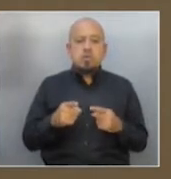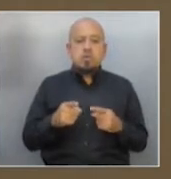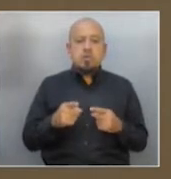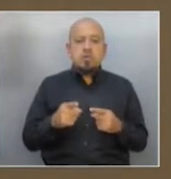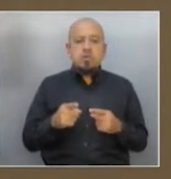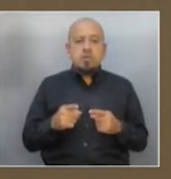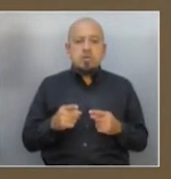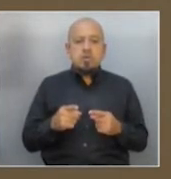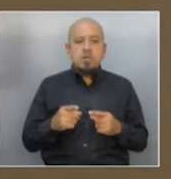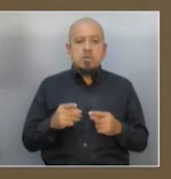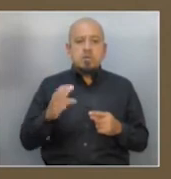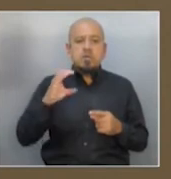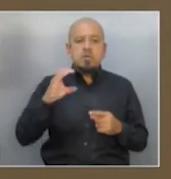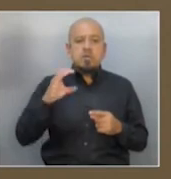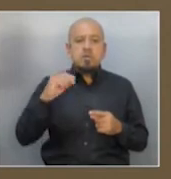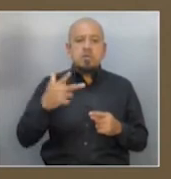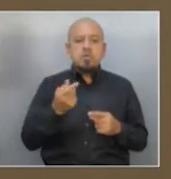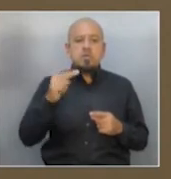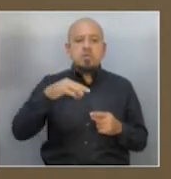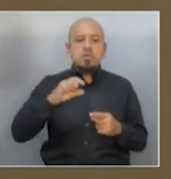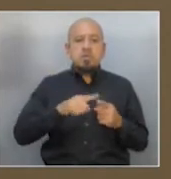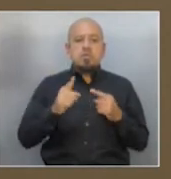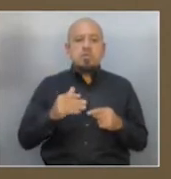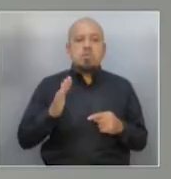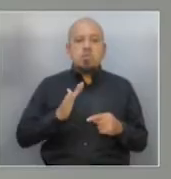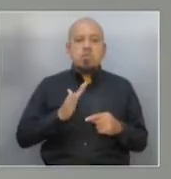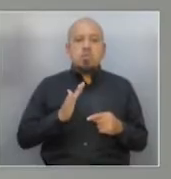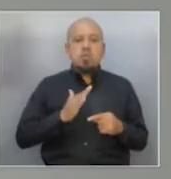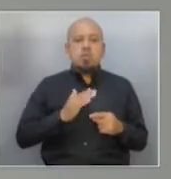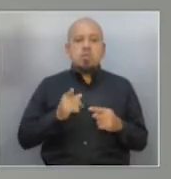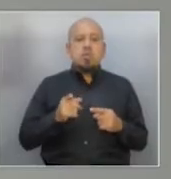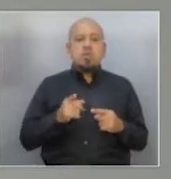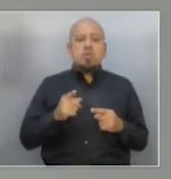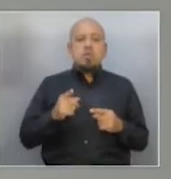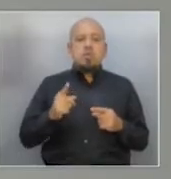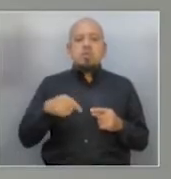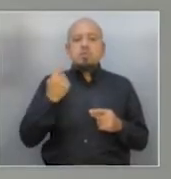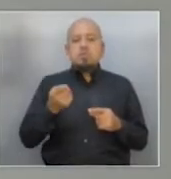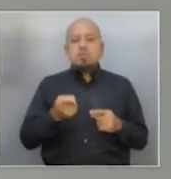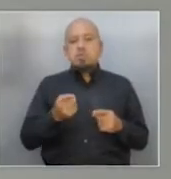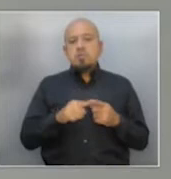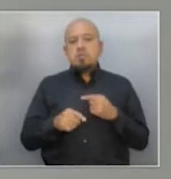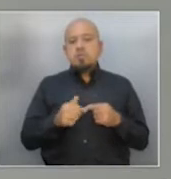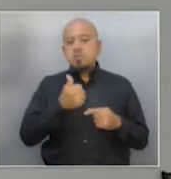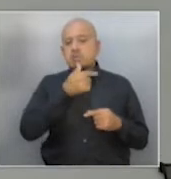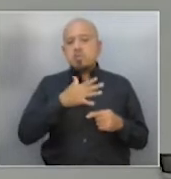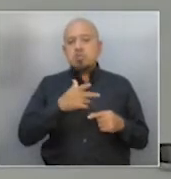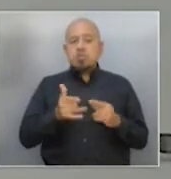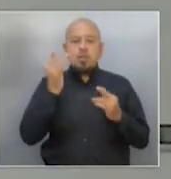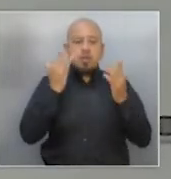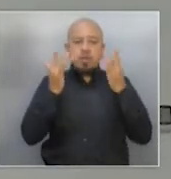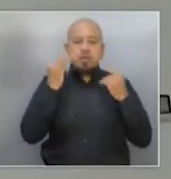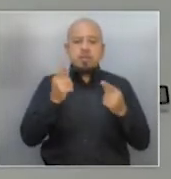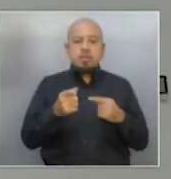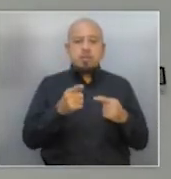digamos. Y bueno, vestirlo como mujer, que también hay una referencia de repente a otras obras de la historia del arte, como